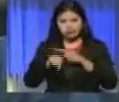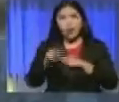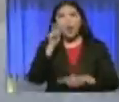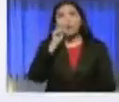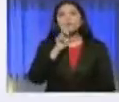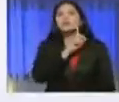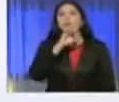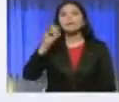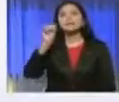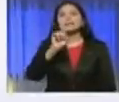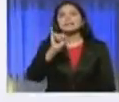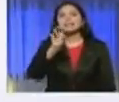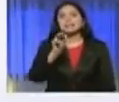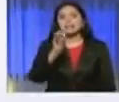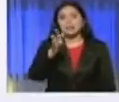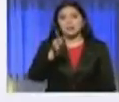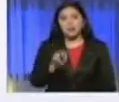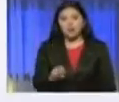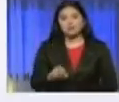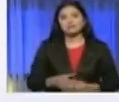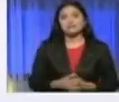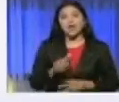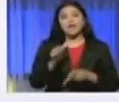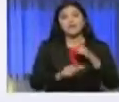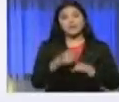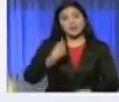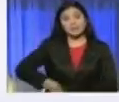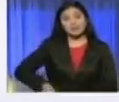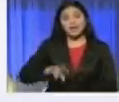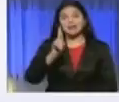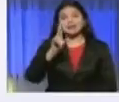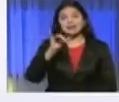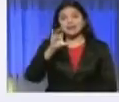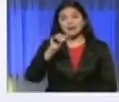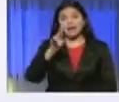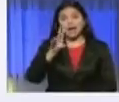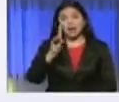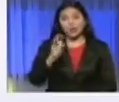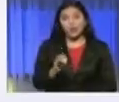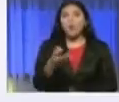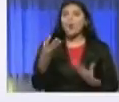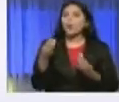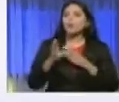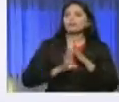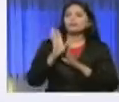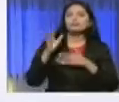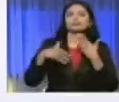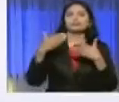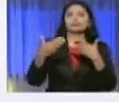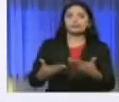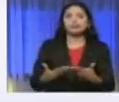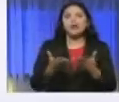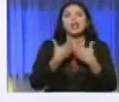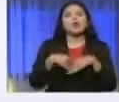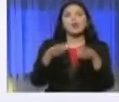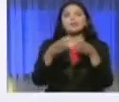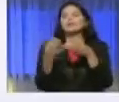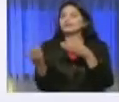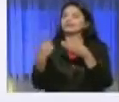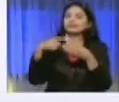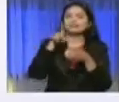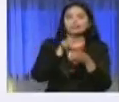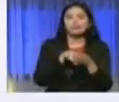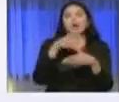Serpa. Bueno, vicepresidente Ricardo Menéndez, ¿cómo ha avanzado la preparación de la comisión mixta y todo